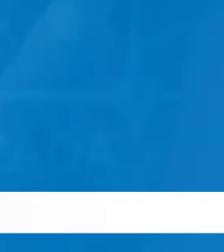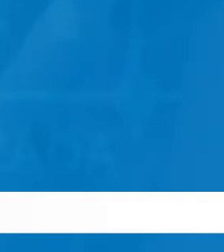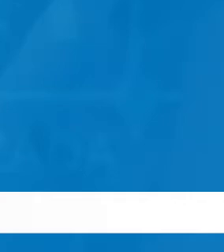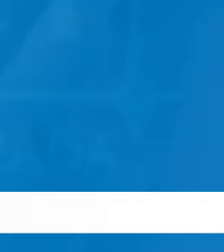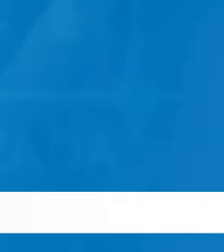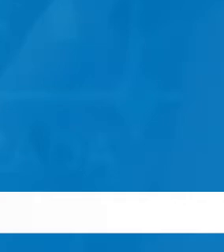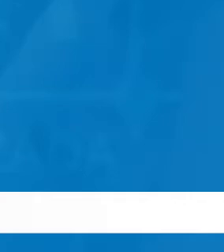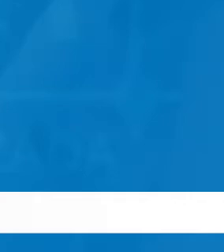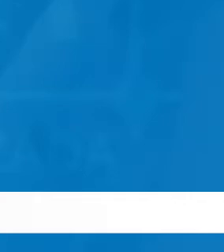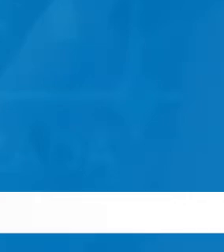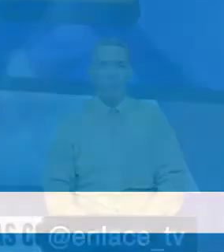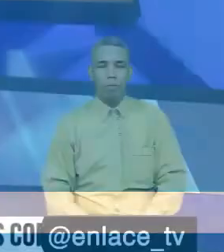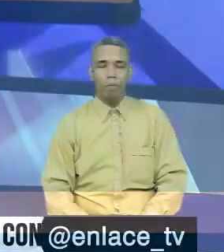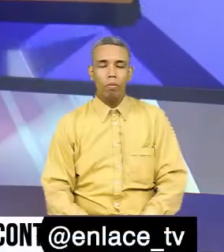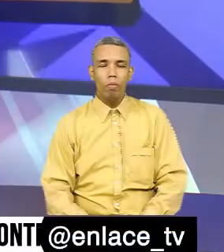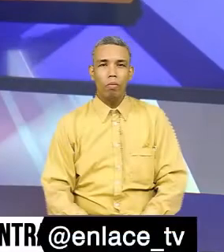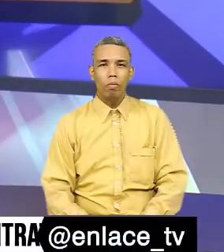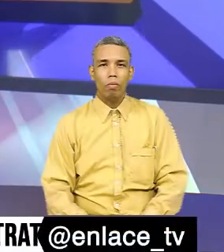www.chrome.com.co.